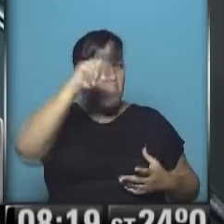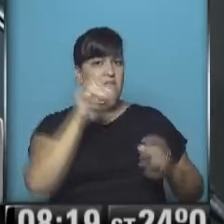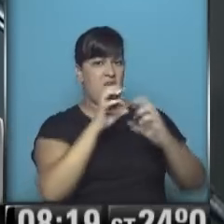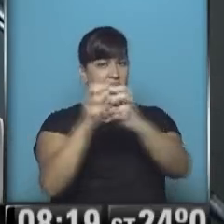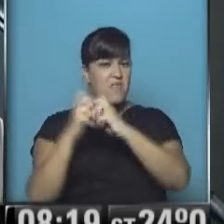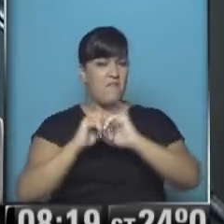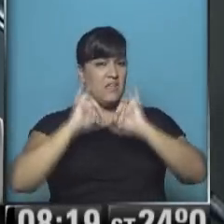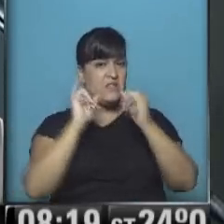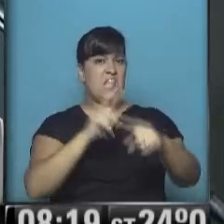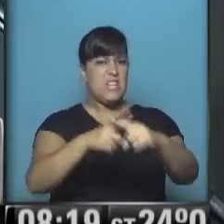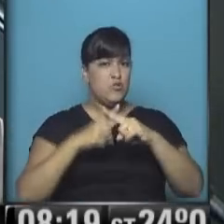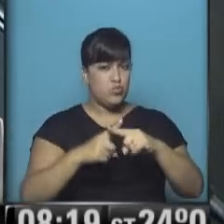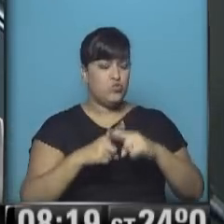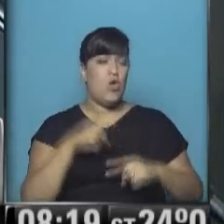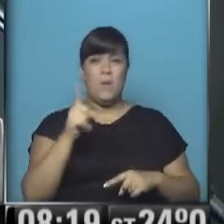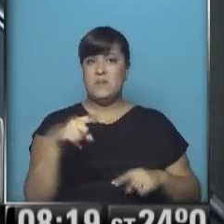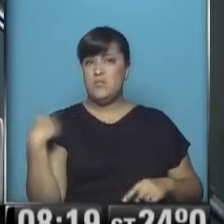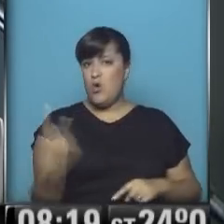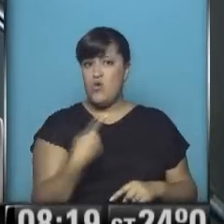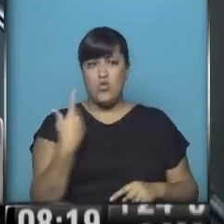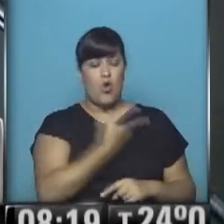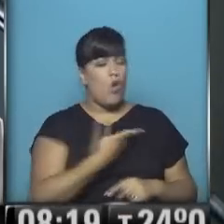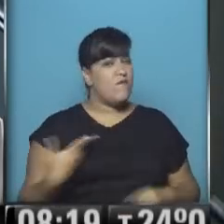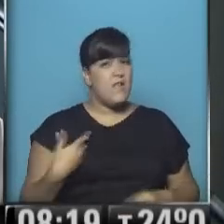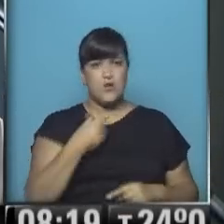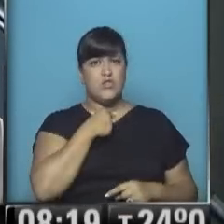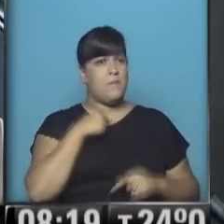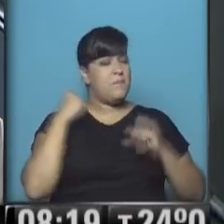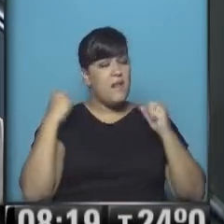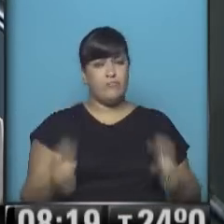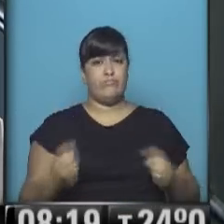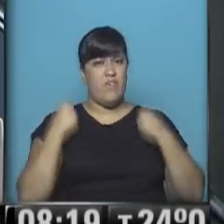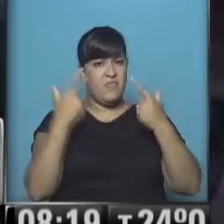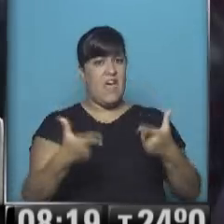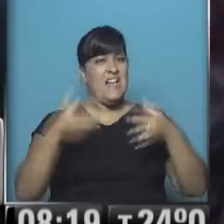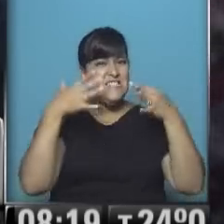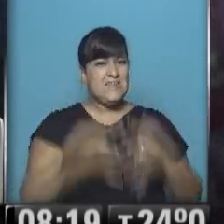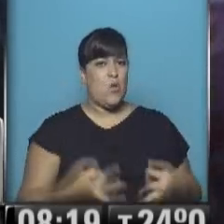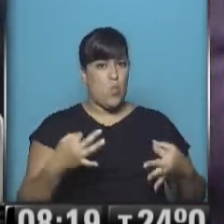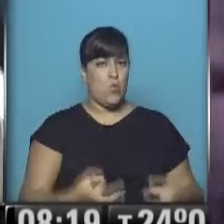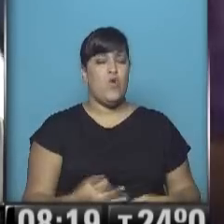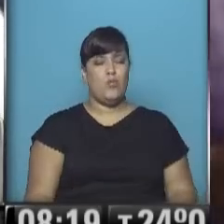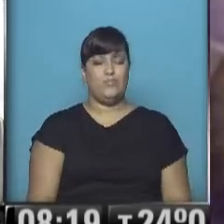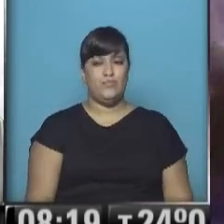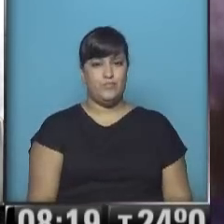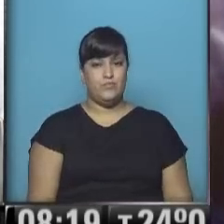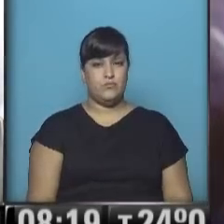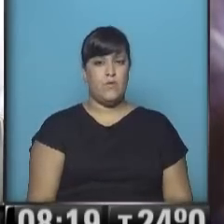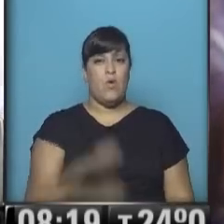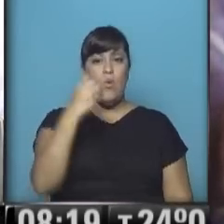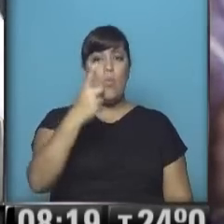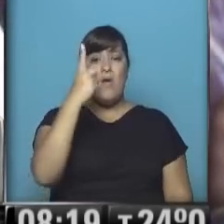mucha discusión. Esto es lo que nosotros estamos siempre dispuestos a garantizar. Ministro, buen día. Sergio Izaza